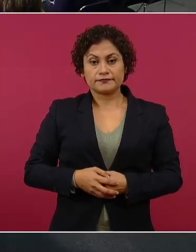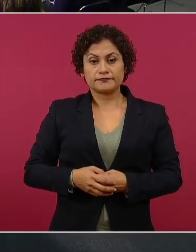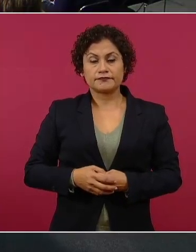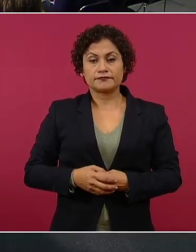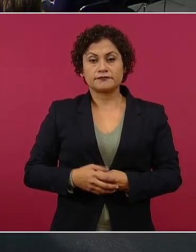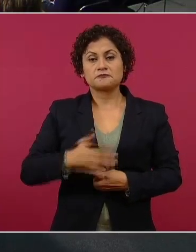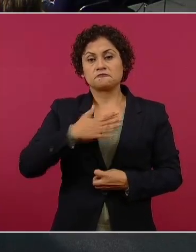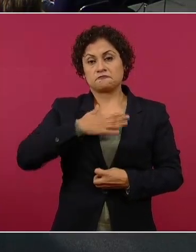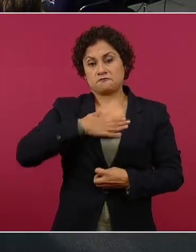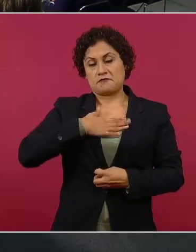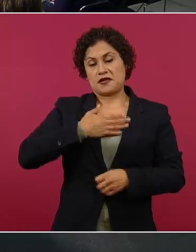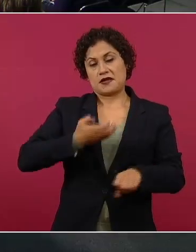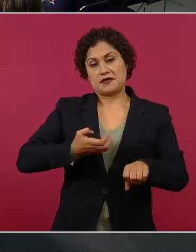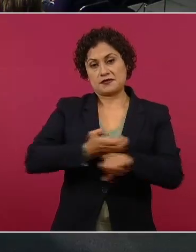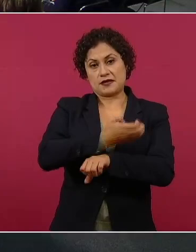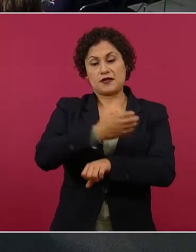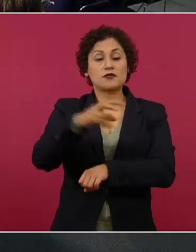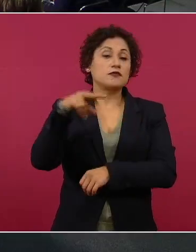Veracruz,